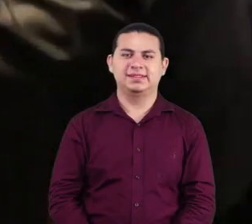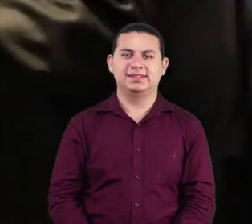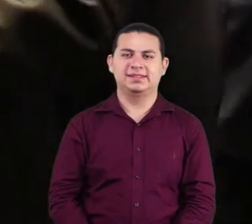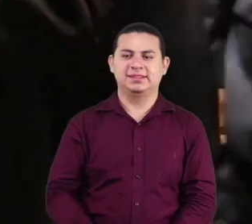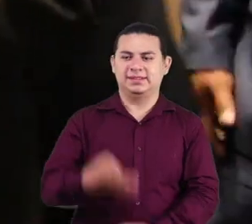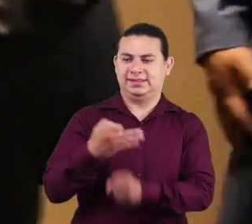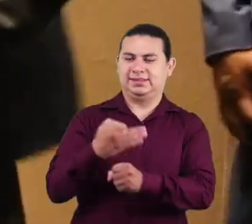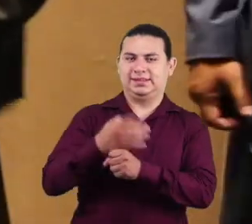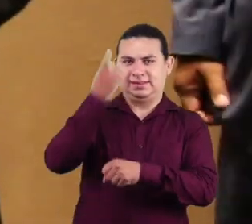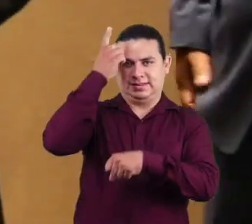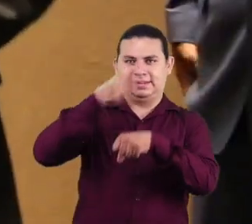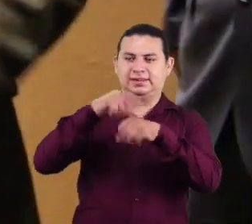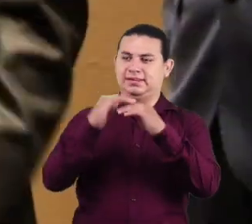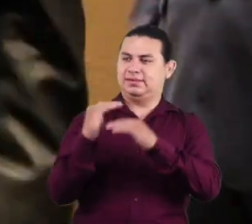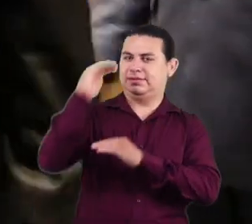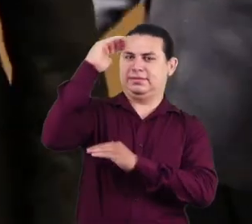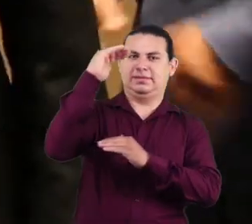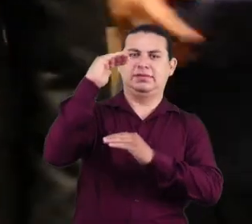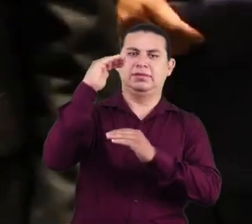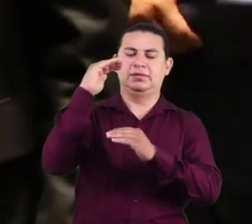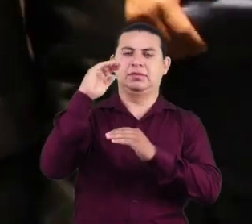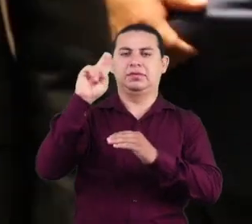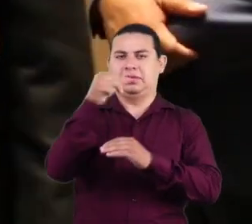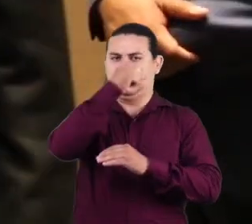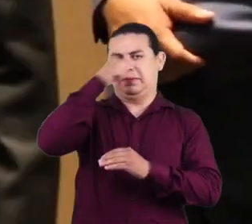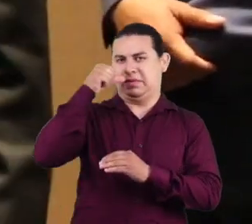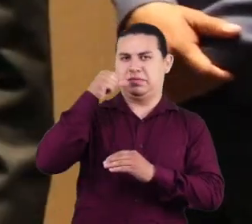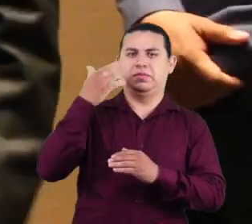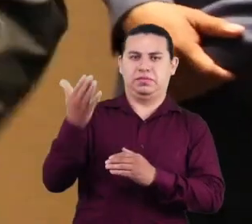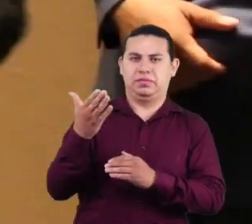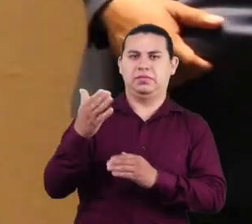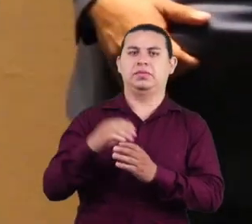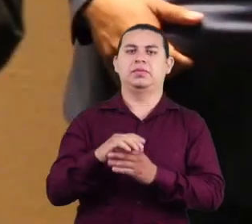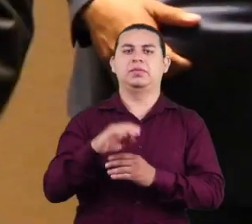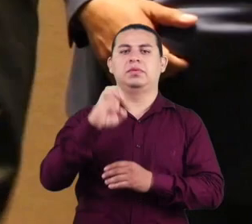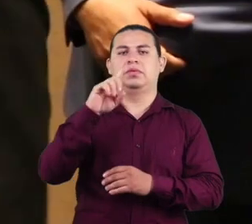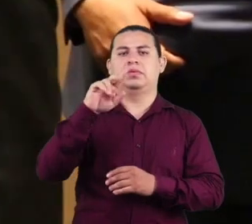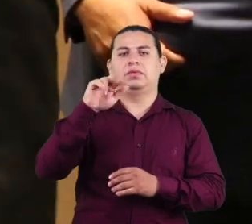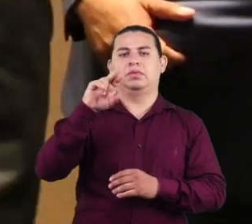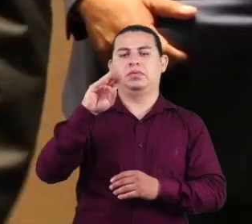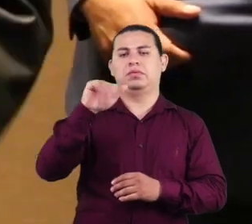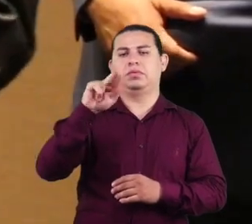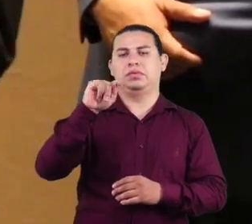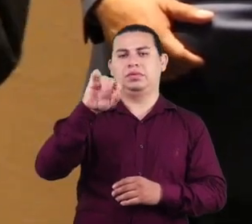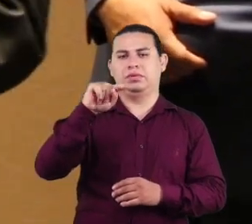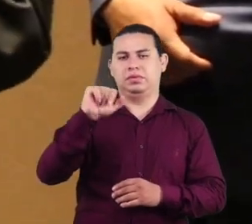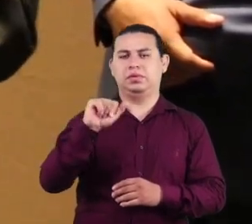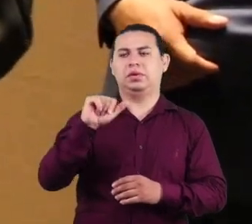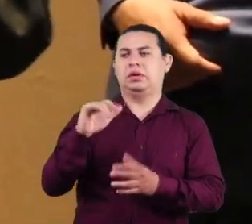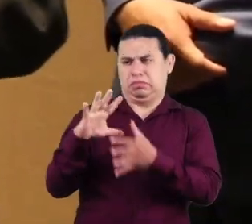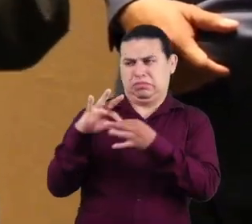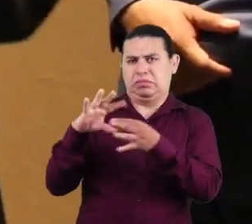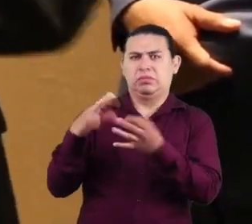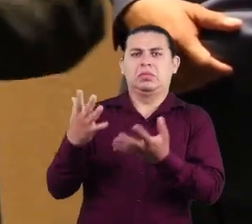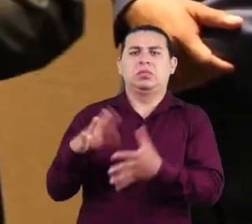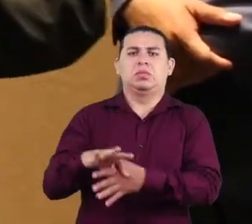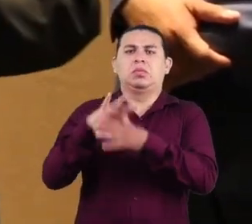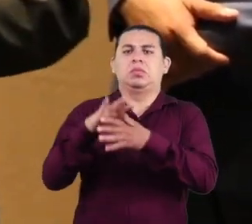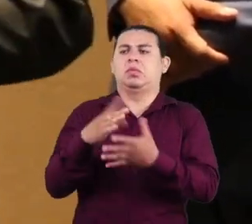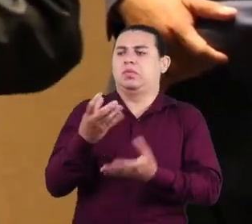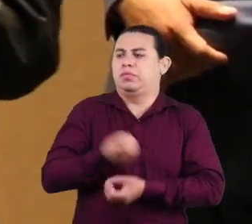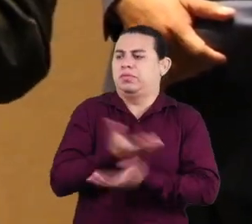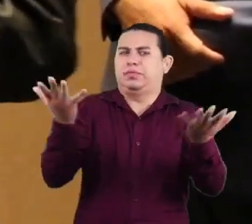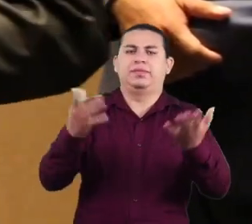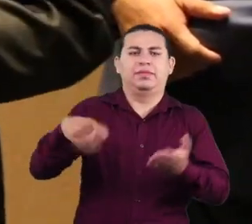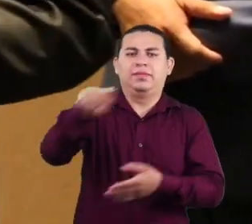Nos encontramos con el rector de la Universidad Autónoma Benito Juárez de Oaxaca, rector Eduardo Bautista. Señor, ¿nos puede dar unas palabras